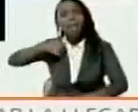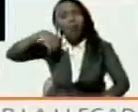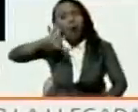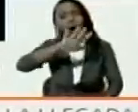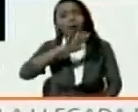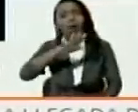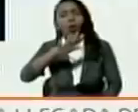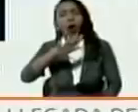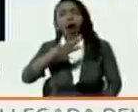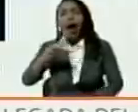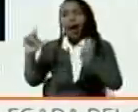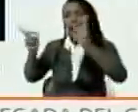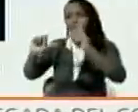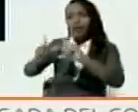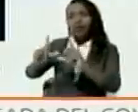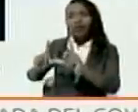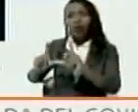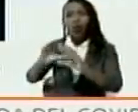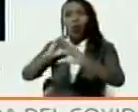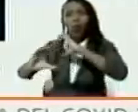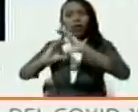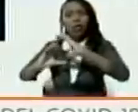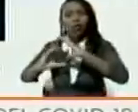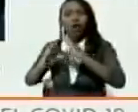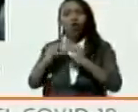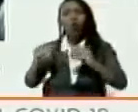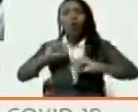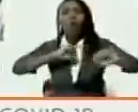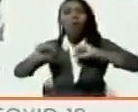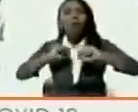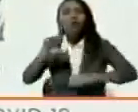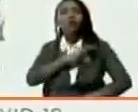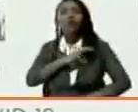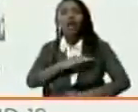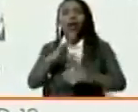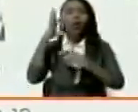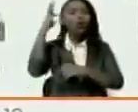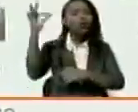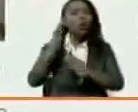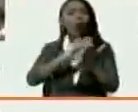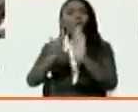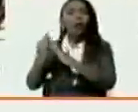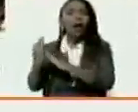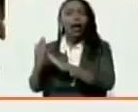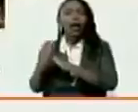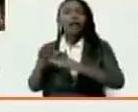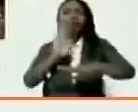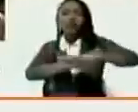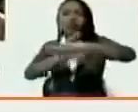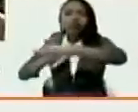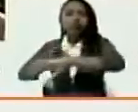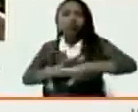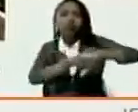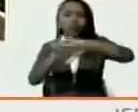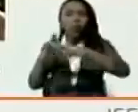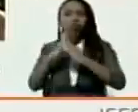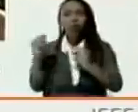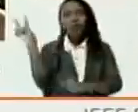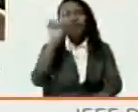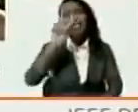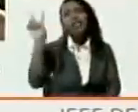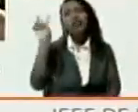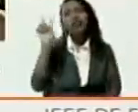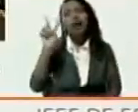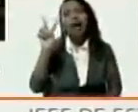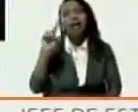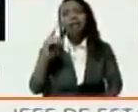a los medios de comunicación, a todos los movimientos sociales, consejos comunales, llamo a toda Venezuela a